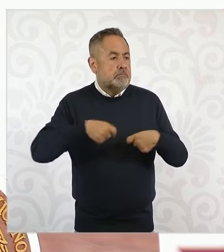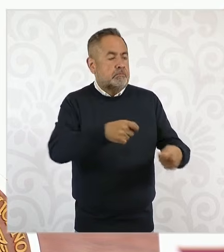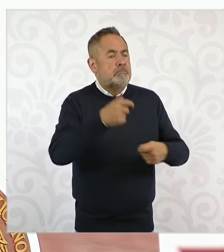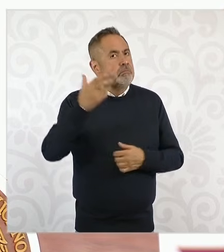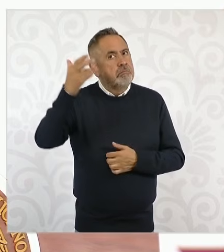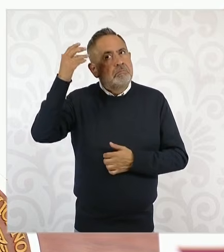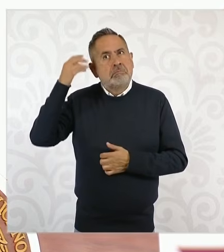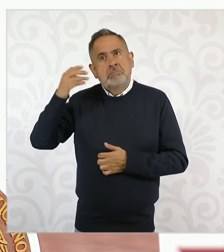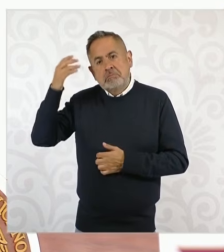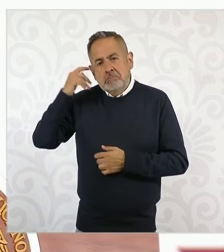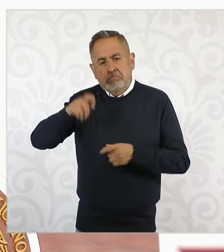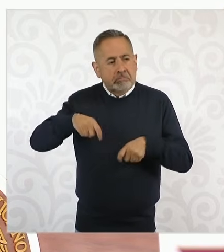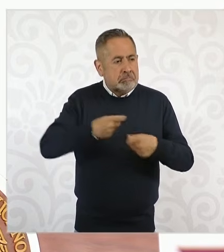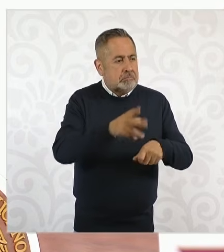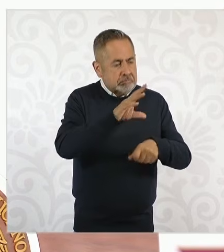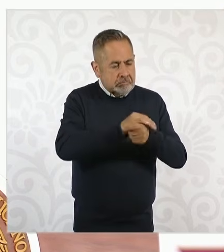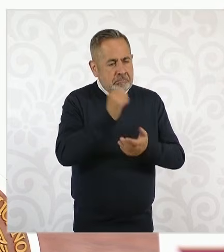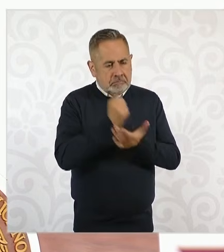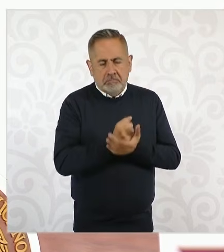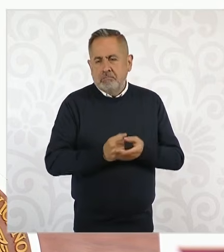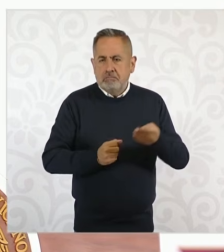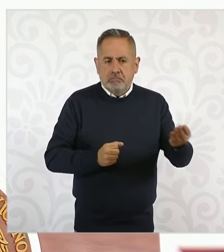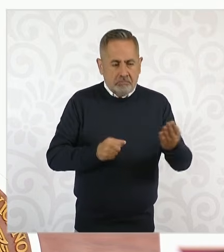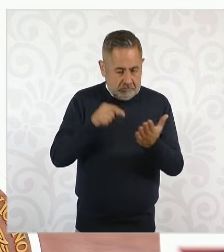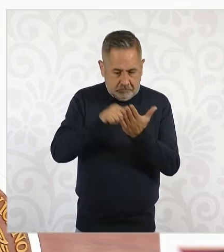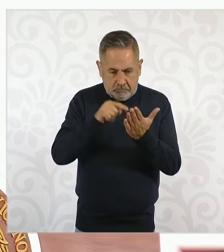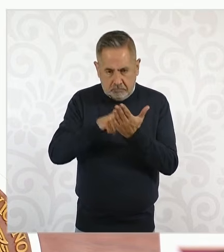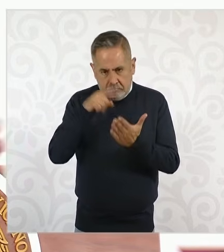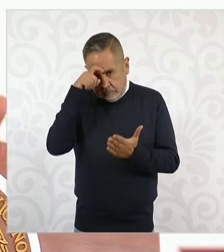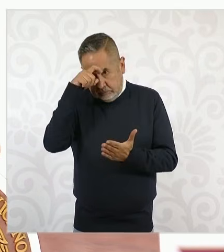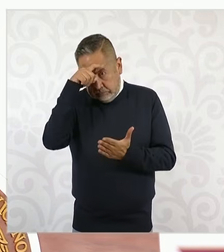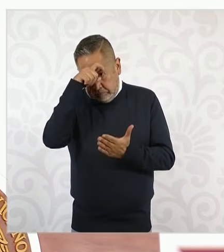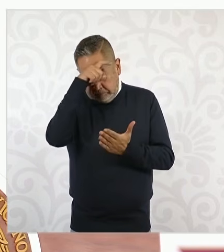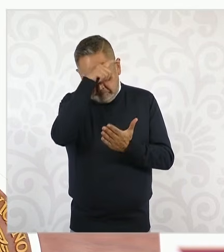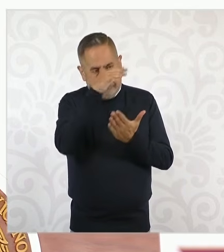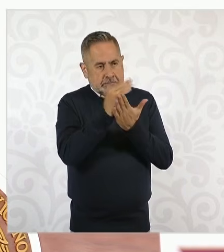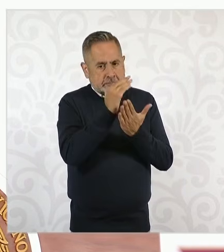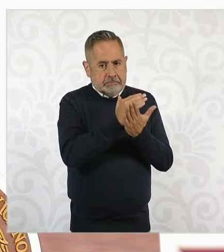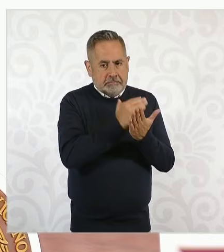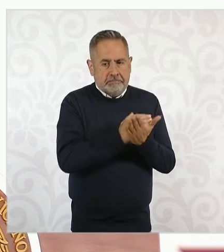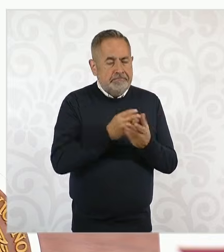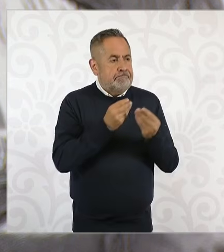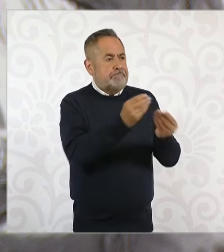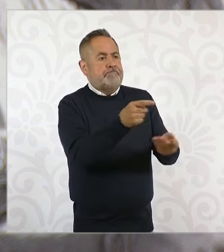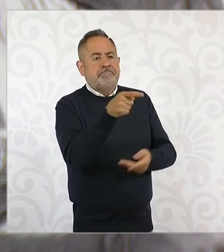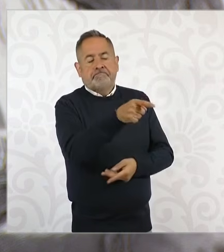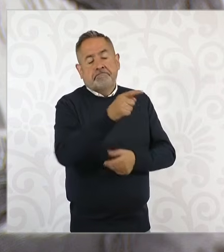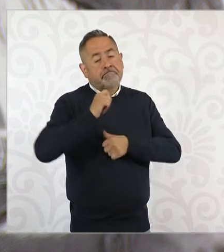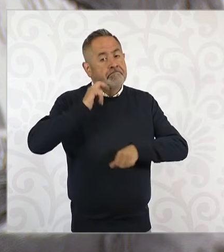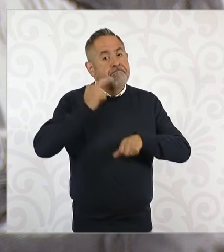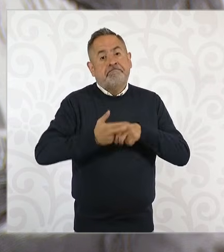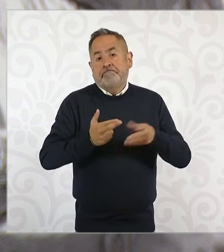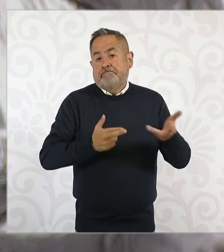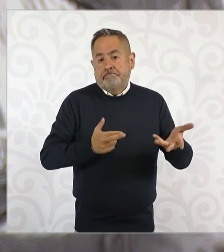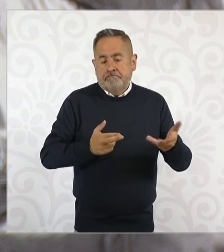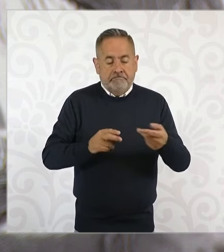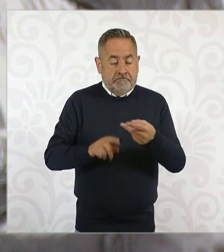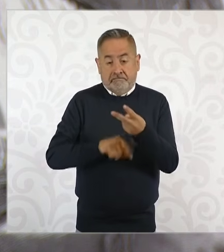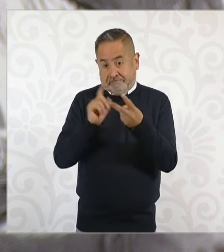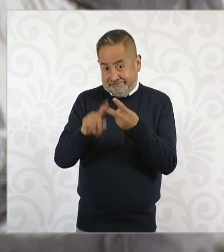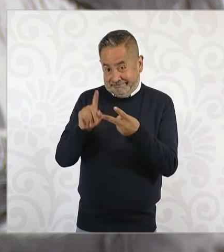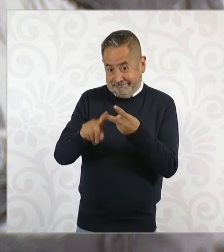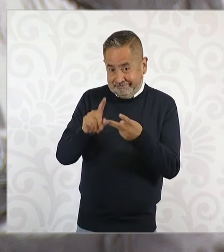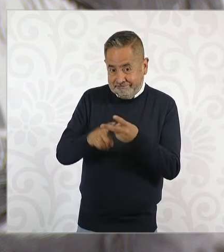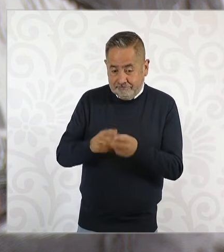que tiene términos muy complejos y estamos trabajando en ello. Y la otra es la reparación de la infraestructura, que es la razón por la que